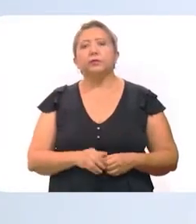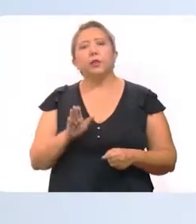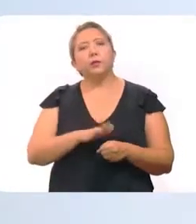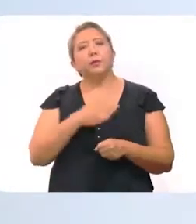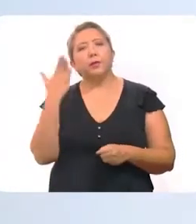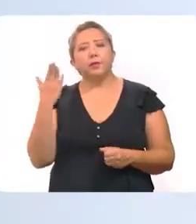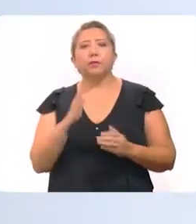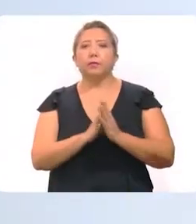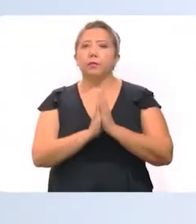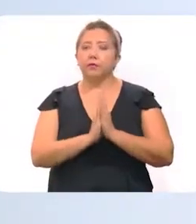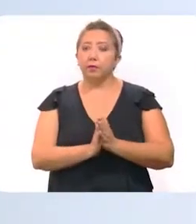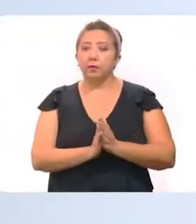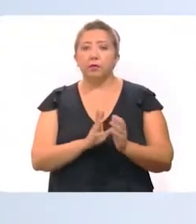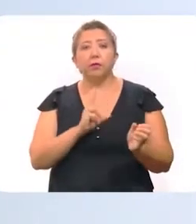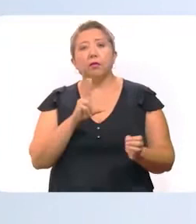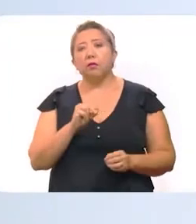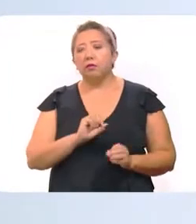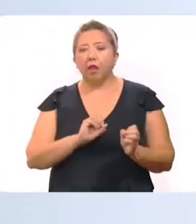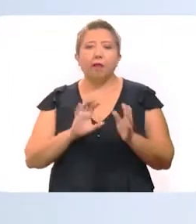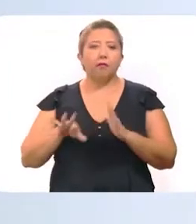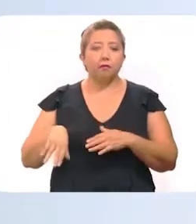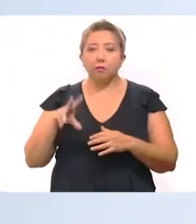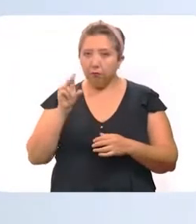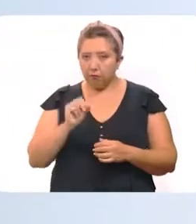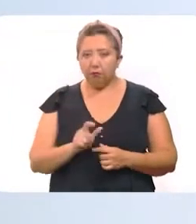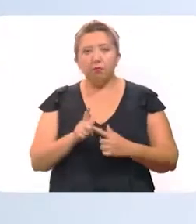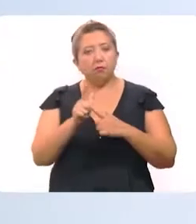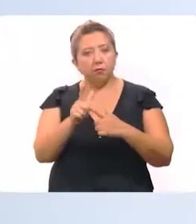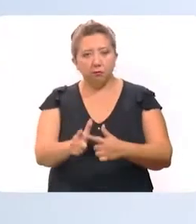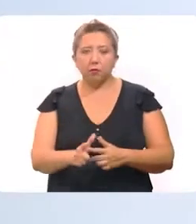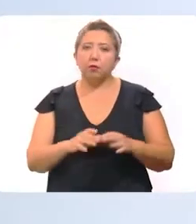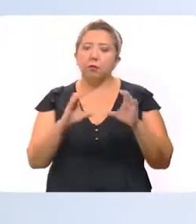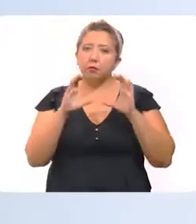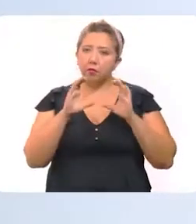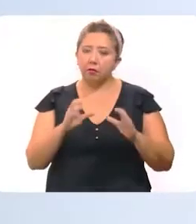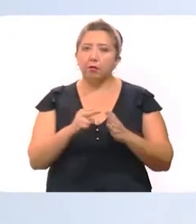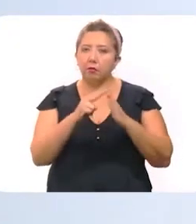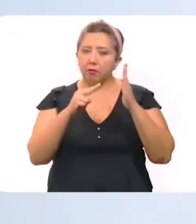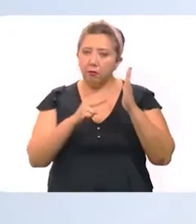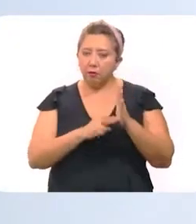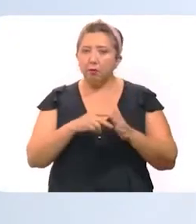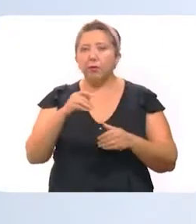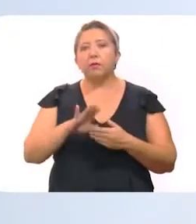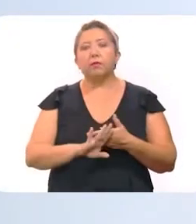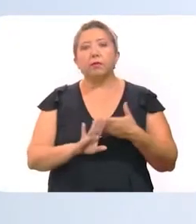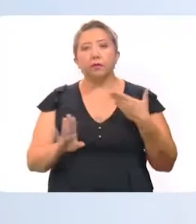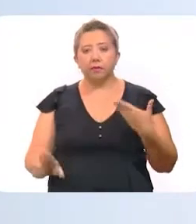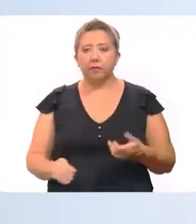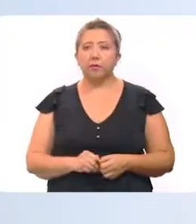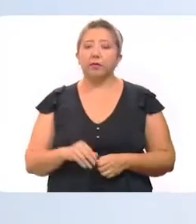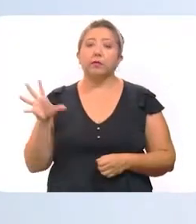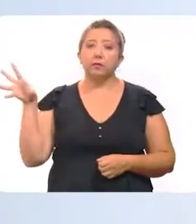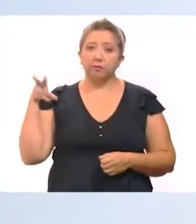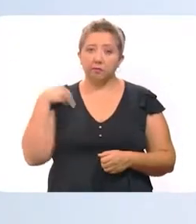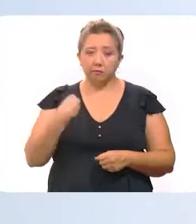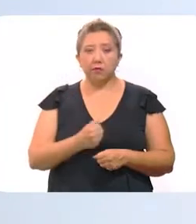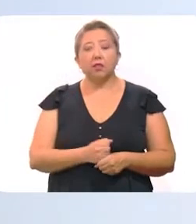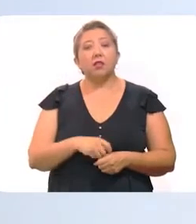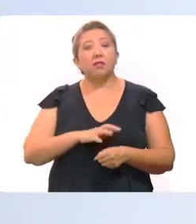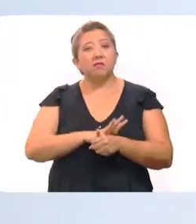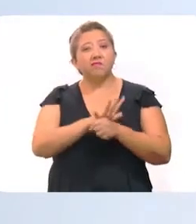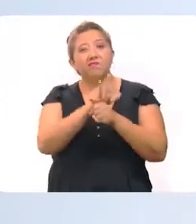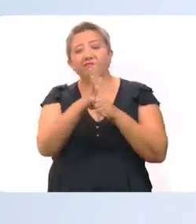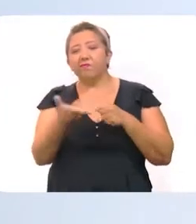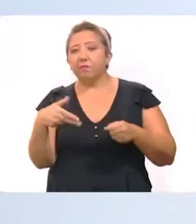lo que pedimos a la población no bajar la guardia y continuar actuando con responsabilidad y siguiendo las medidas sanitarias, para evitar comprometer